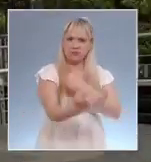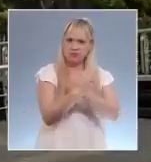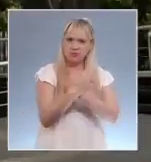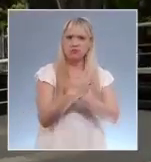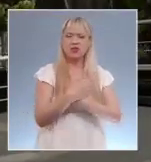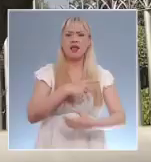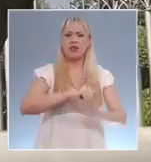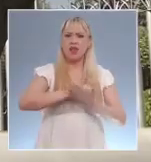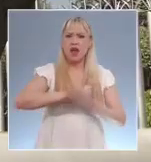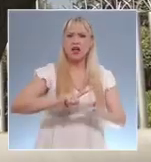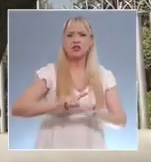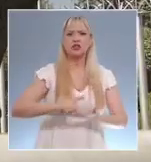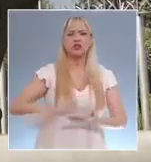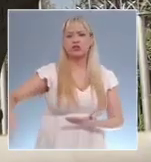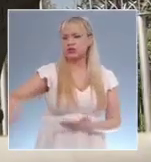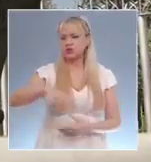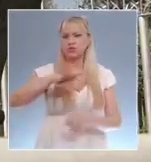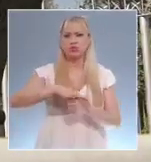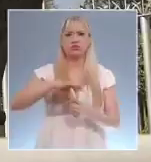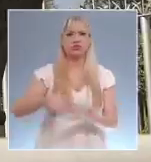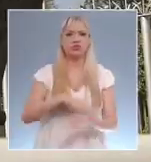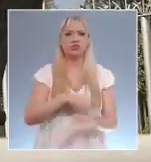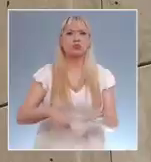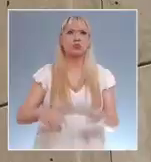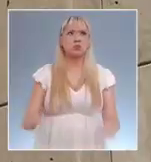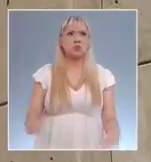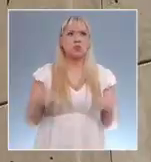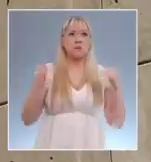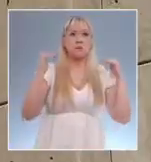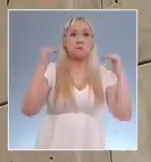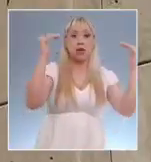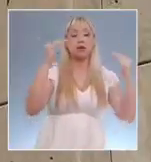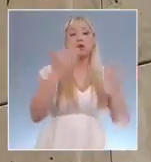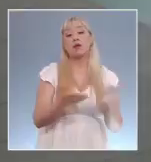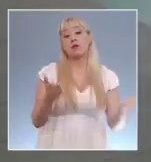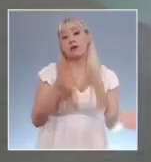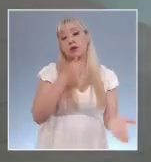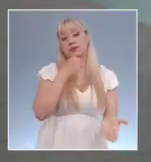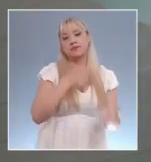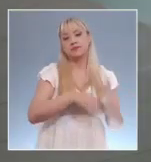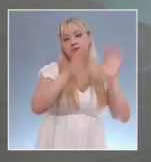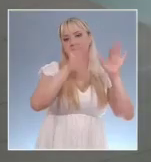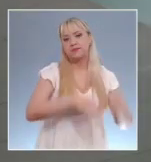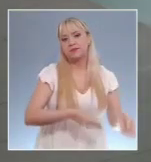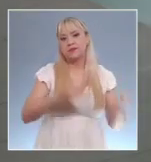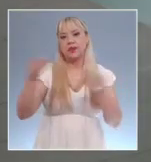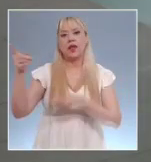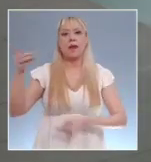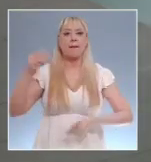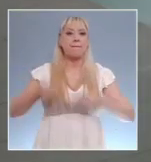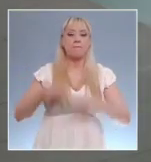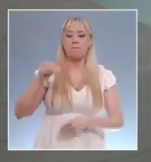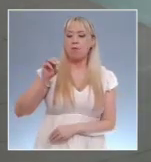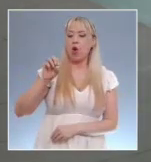Superior, el cual fue turnado a la magistrada Mónica Aralí Soto. Y luego nos